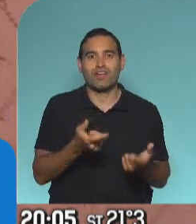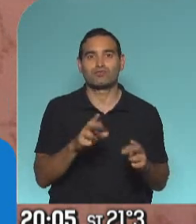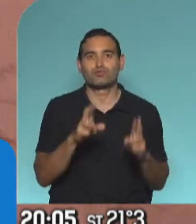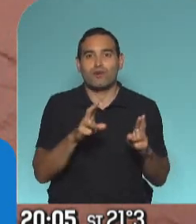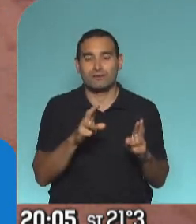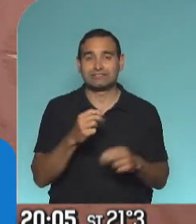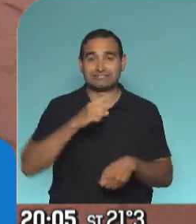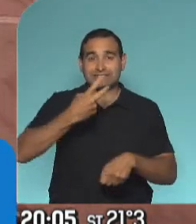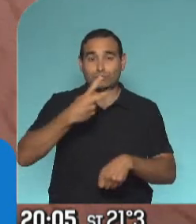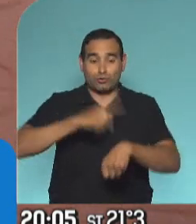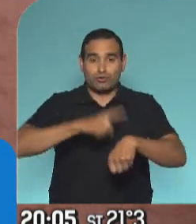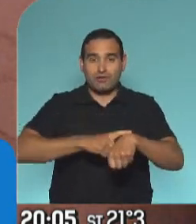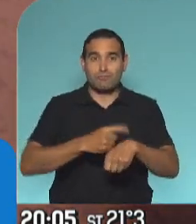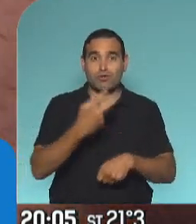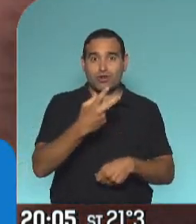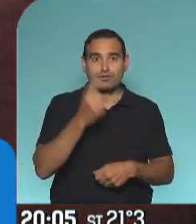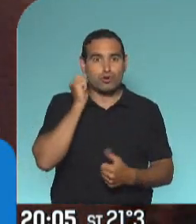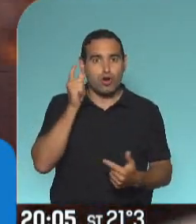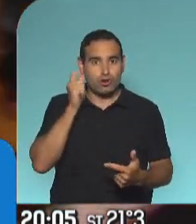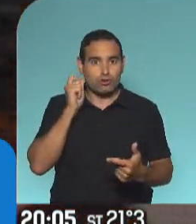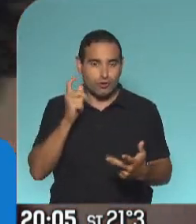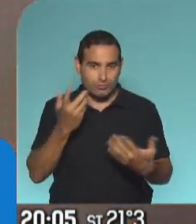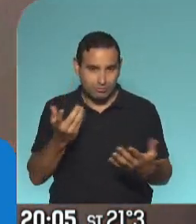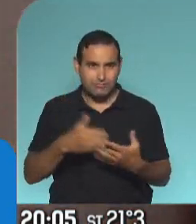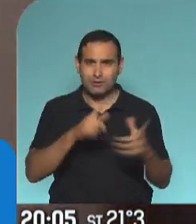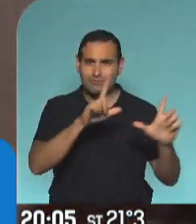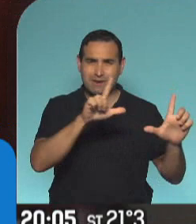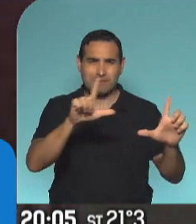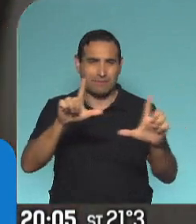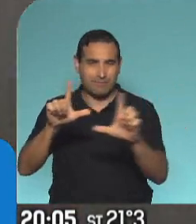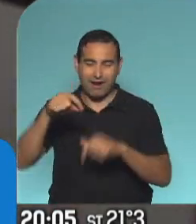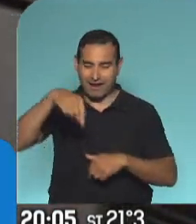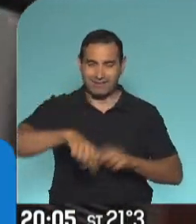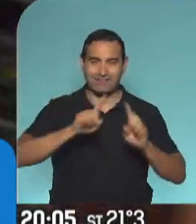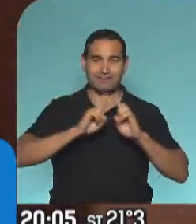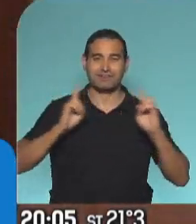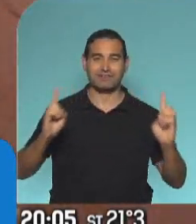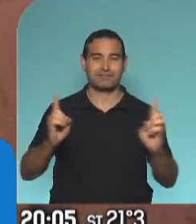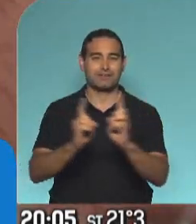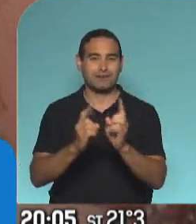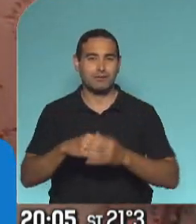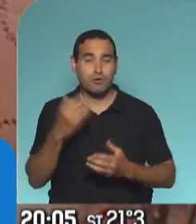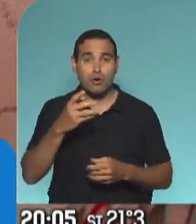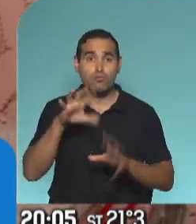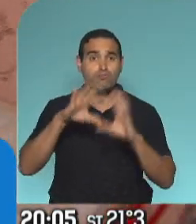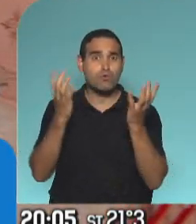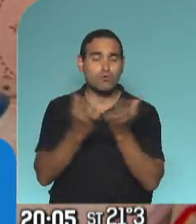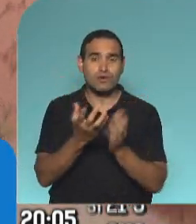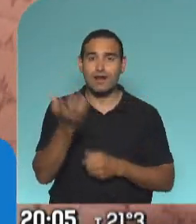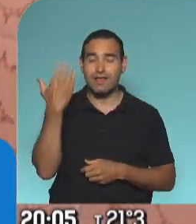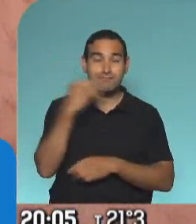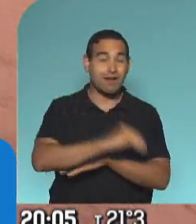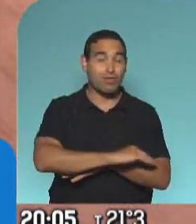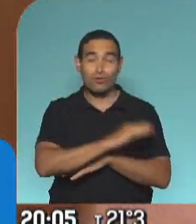hizo 3 goles. Pero todos los festejos y las fotos que están documentadas fueron acá en la cocina. Alberto, aquel mundial que nos levantábamos todos a la